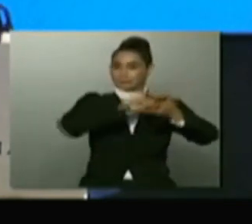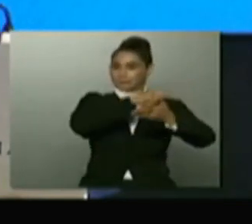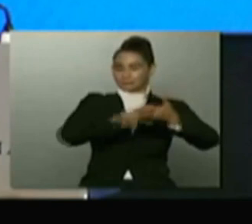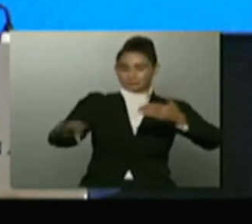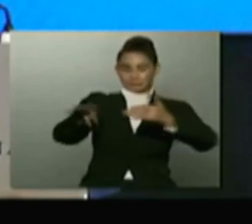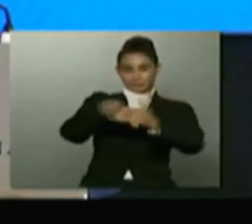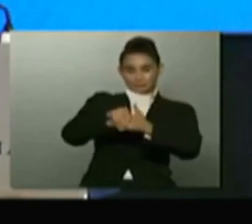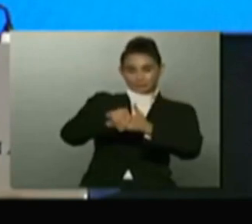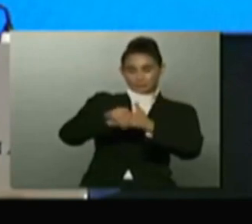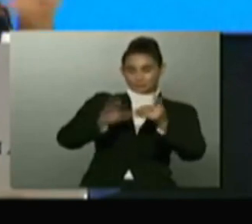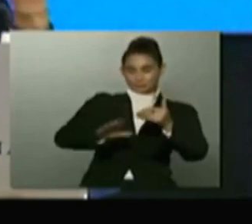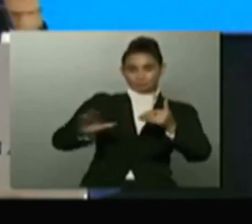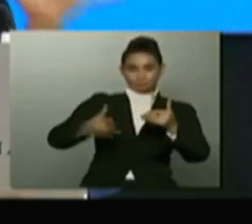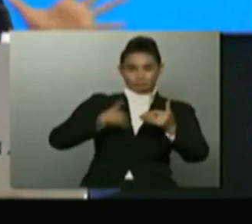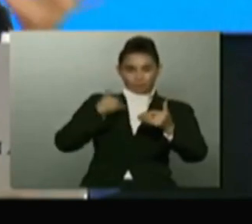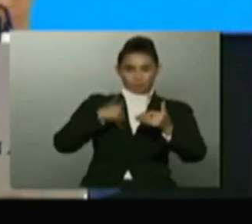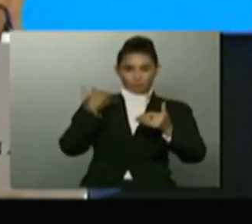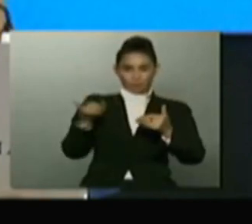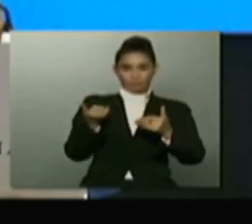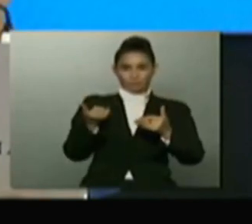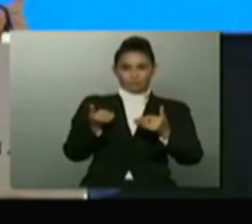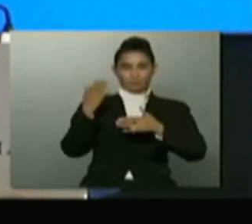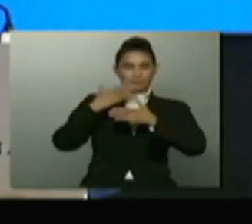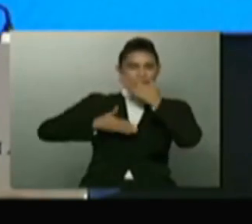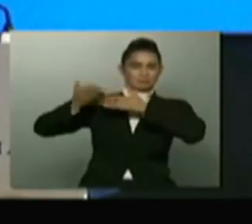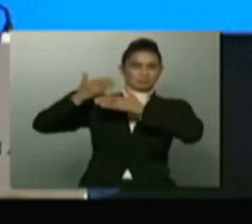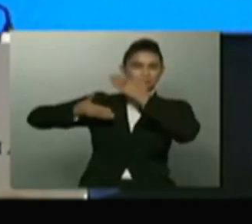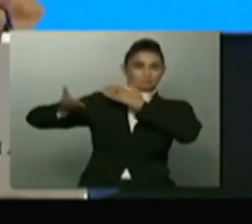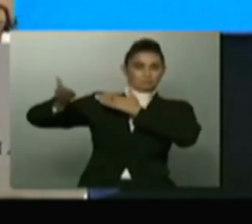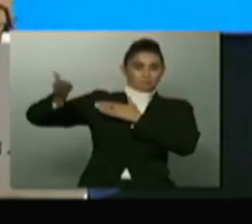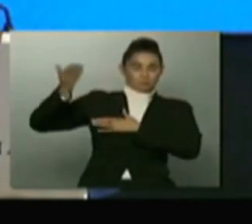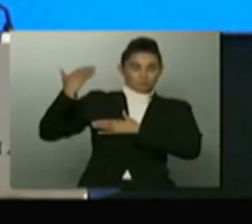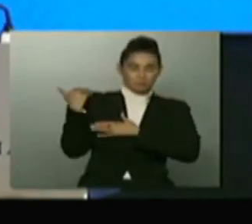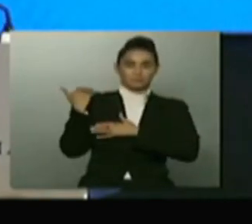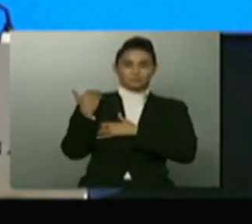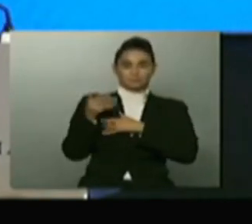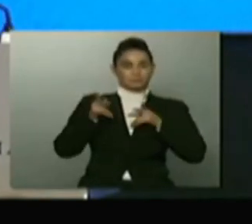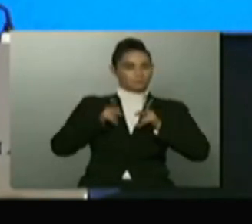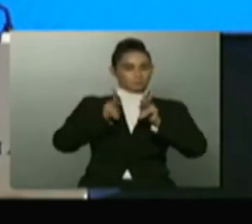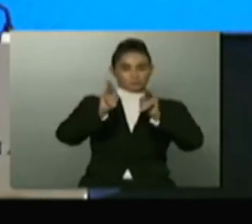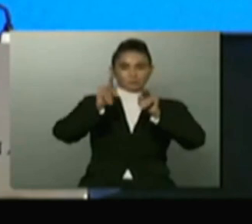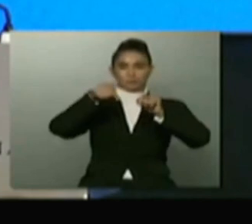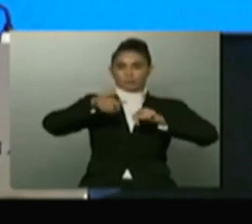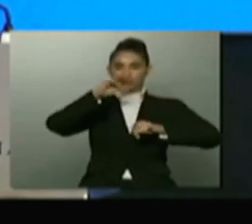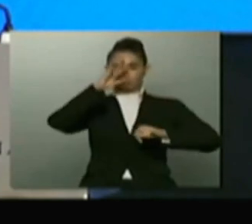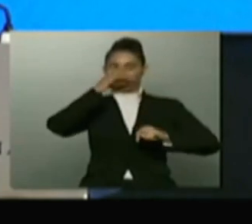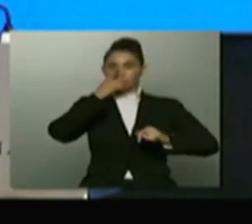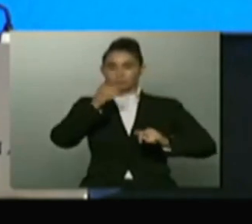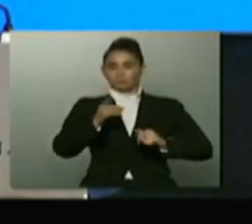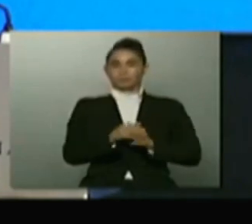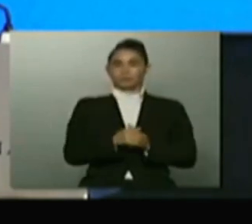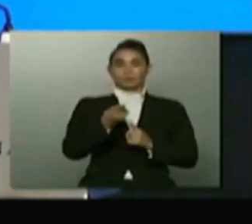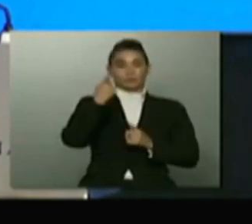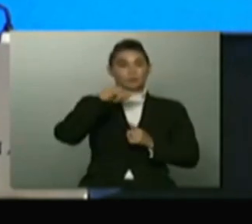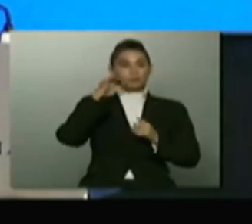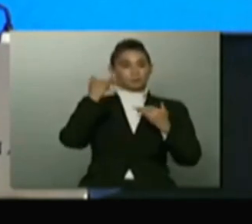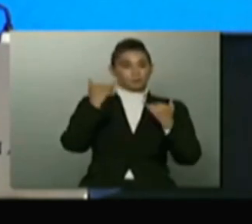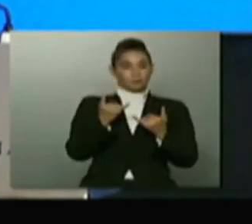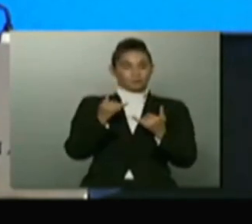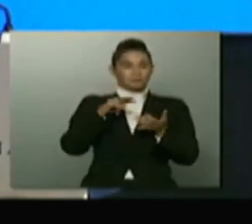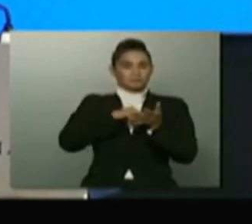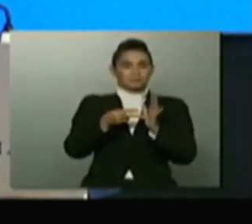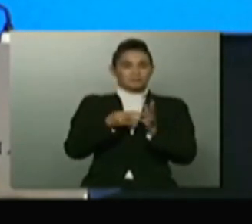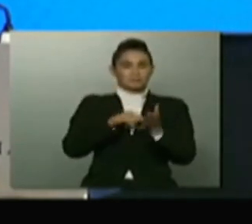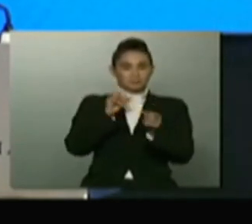infantil una aberración que durante muchísimos años se permitió en república dominicana pero esto no significa